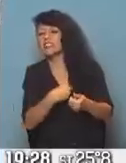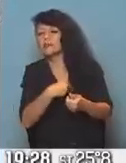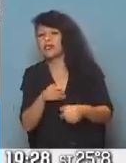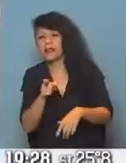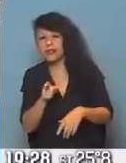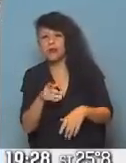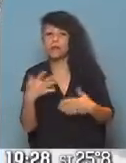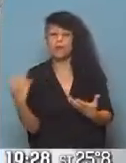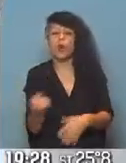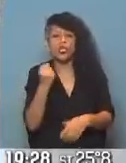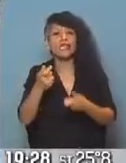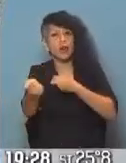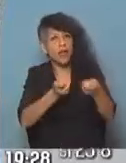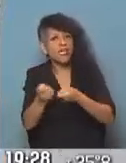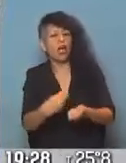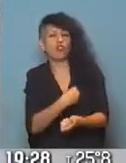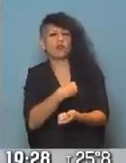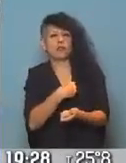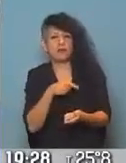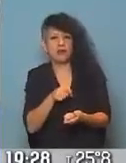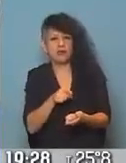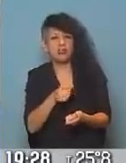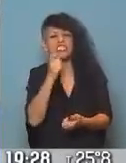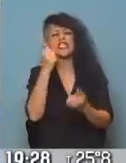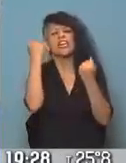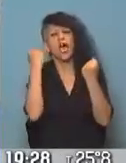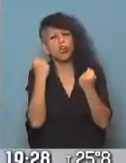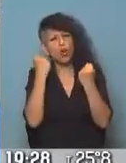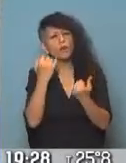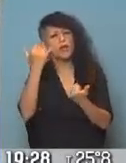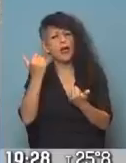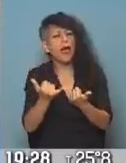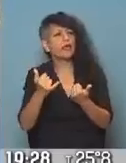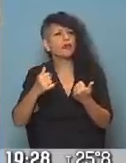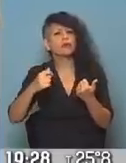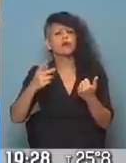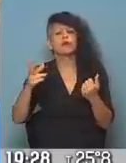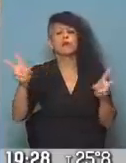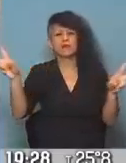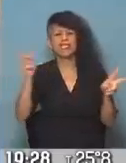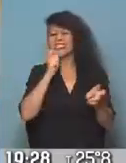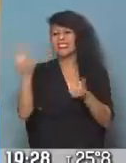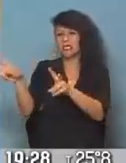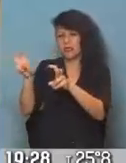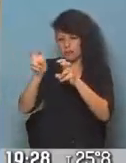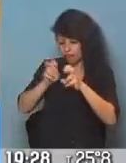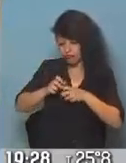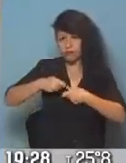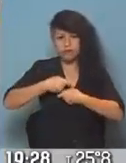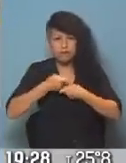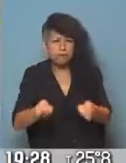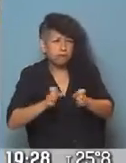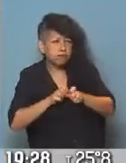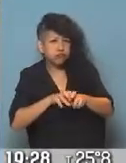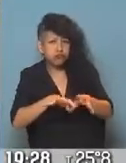credibilidad del mercado cuando vos tenés una economía una distribución del ingreso en términos del poder adquisitivo del salario de empleo que se apalancó en